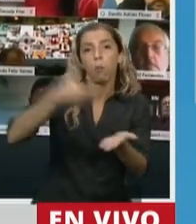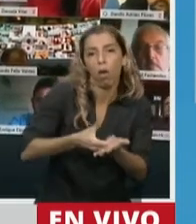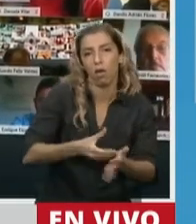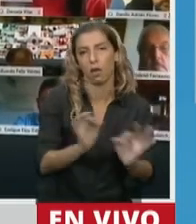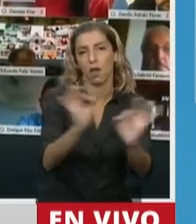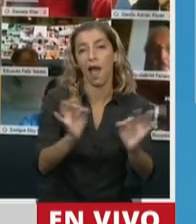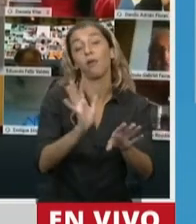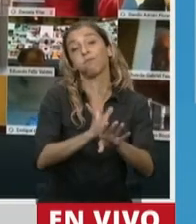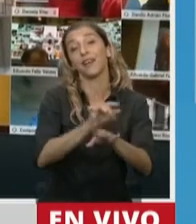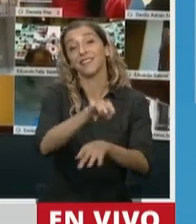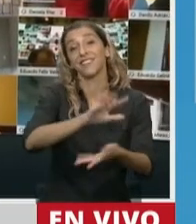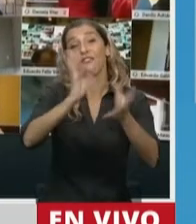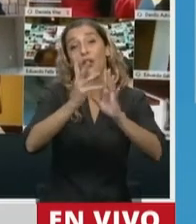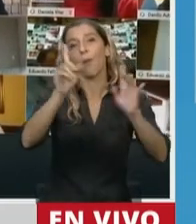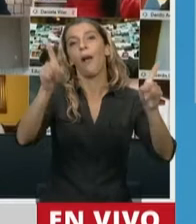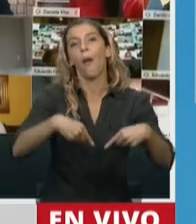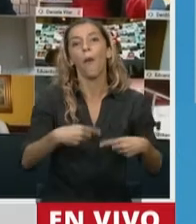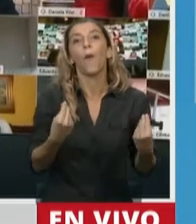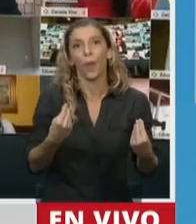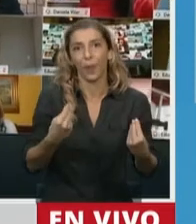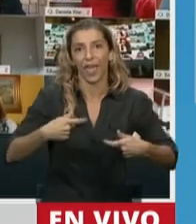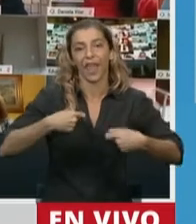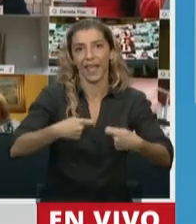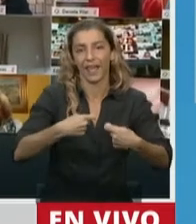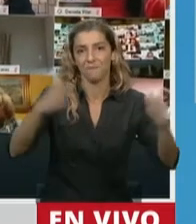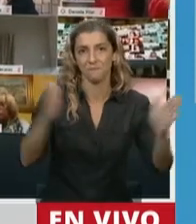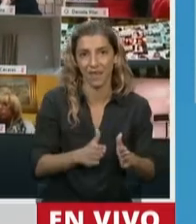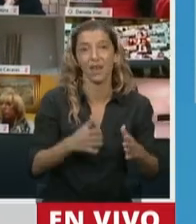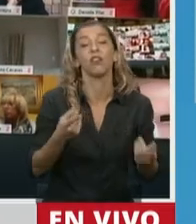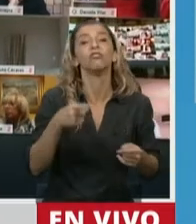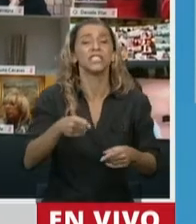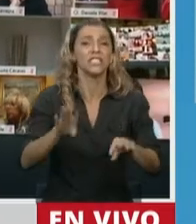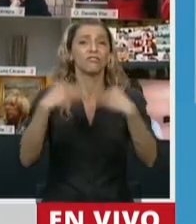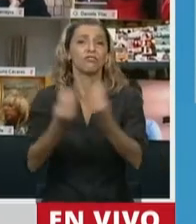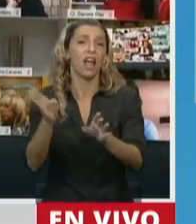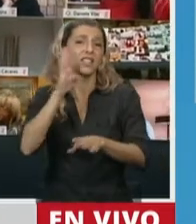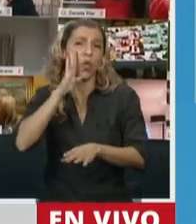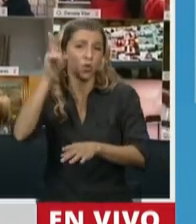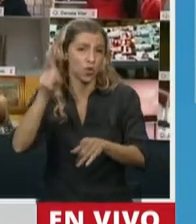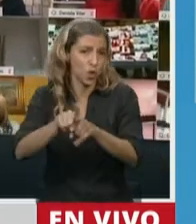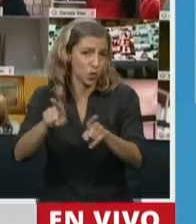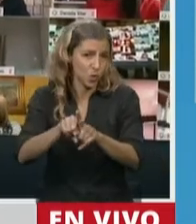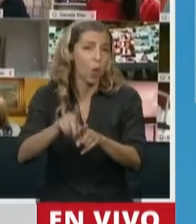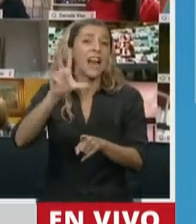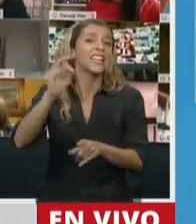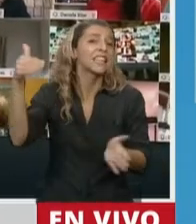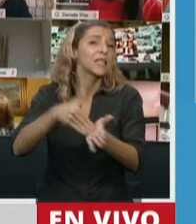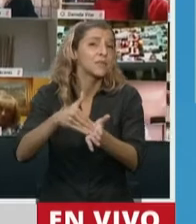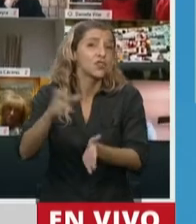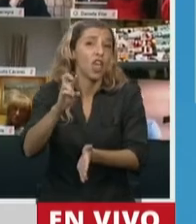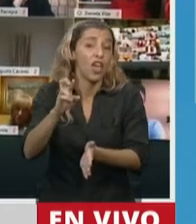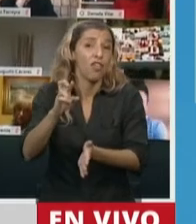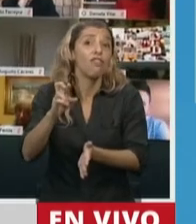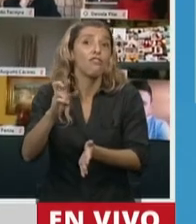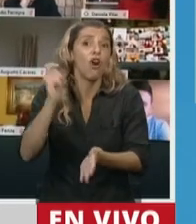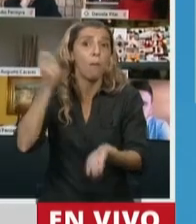educación digital en Estados Unidos sea el segundo del mercado, 30 billones de dólares. ¿Y quién lo conduce todo esto?